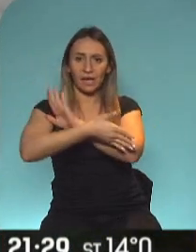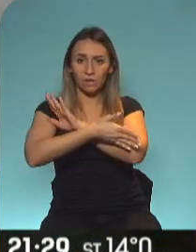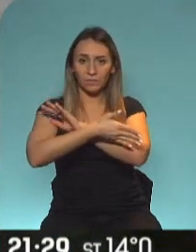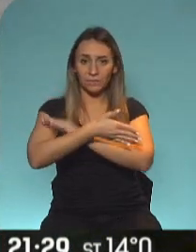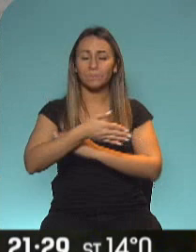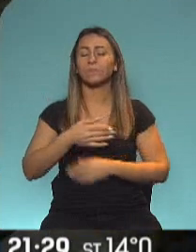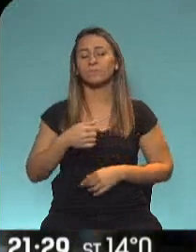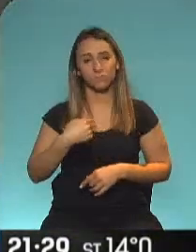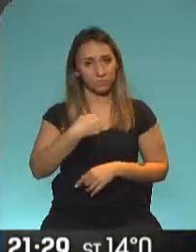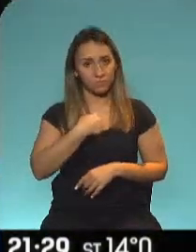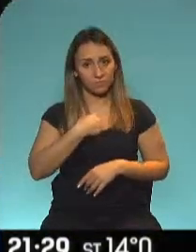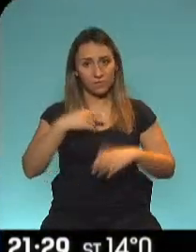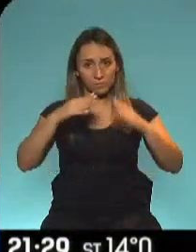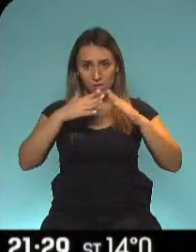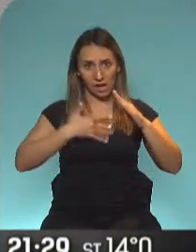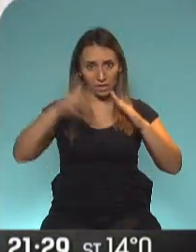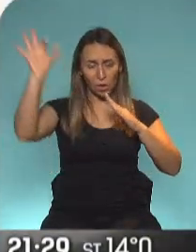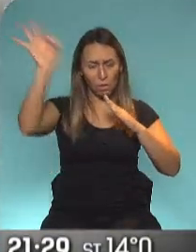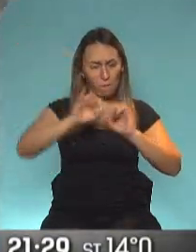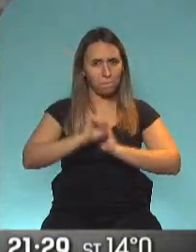mi casa también.